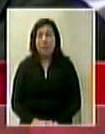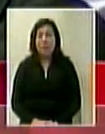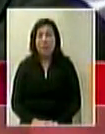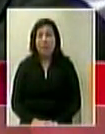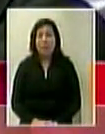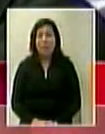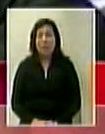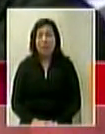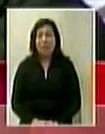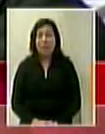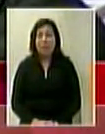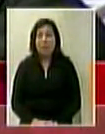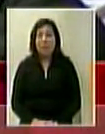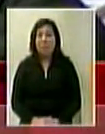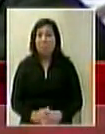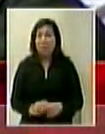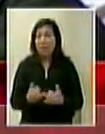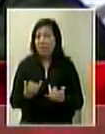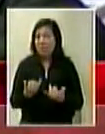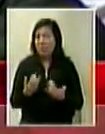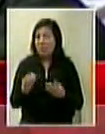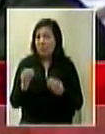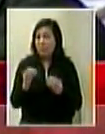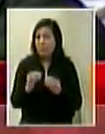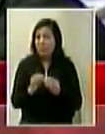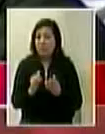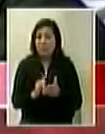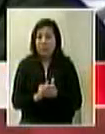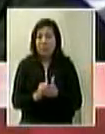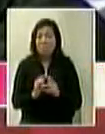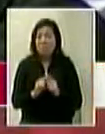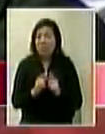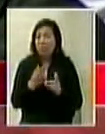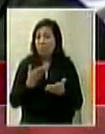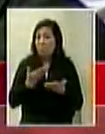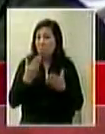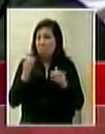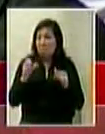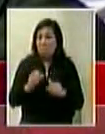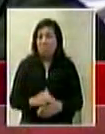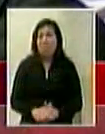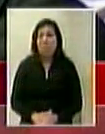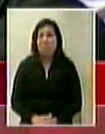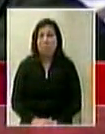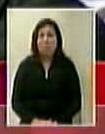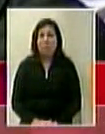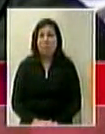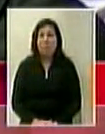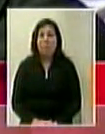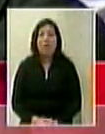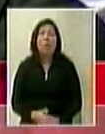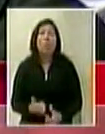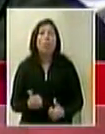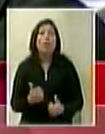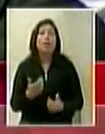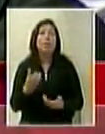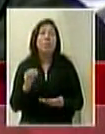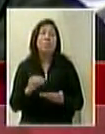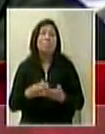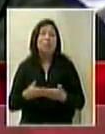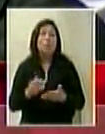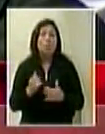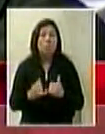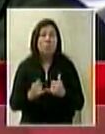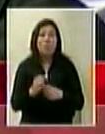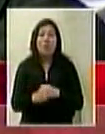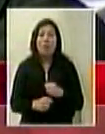autoridad penitenciaria. Si acá de escándalo penitenciario queremos tirarnos abajo al presidente del INPE, ¿saben cuántos presidentes del INPE han pasado en los